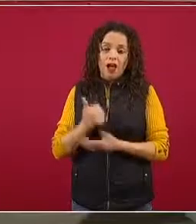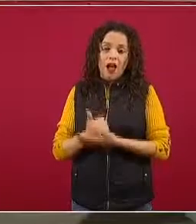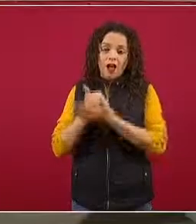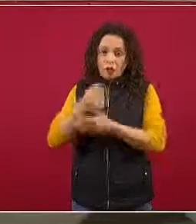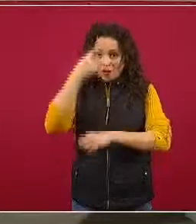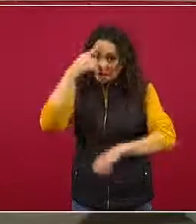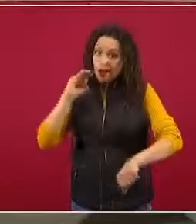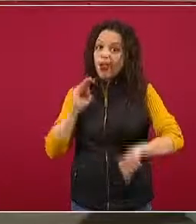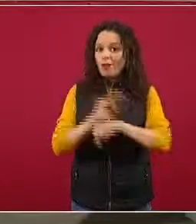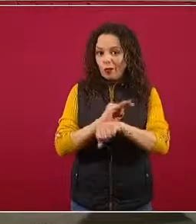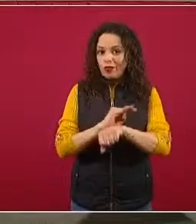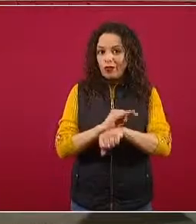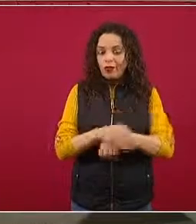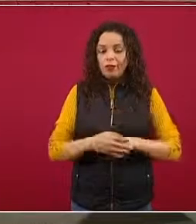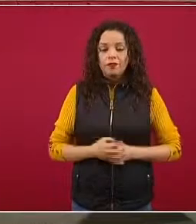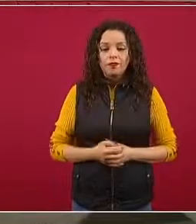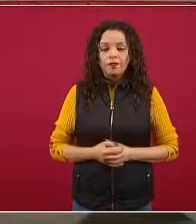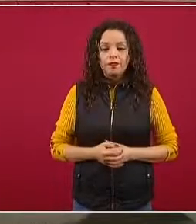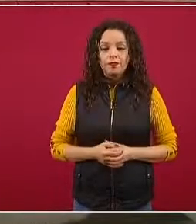tiempos.